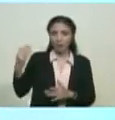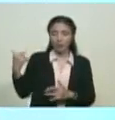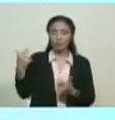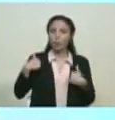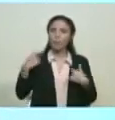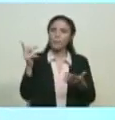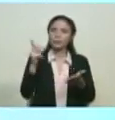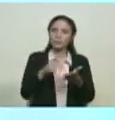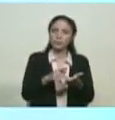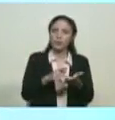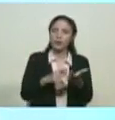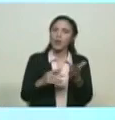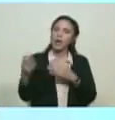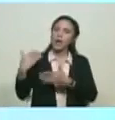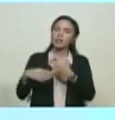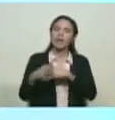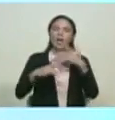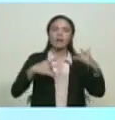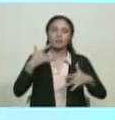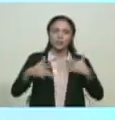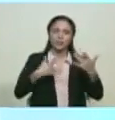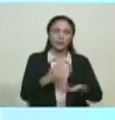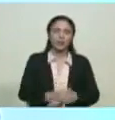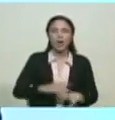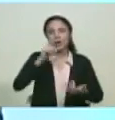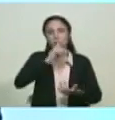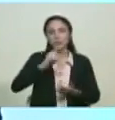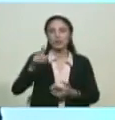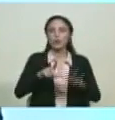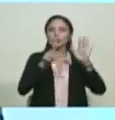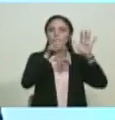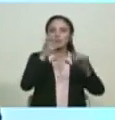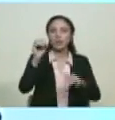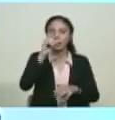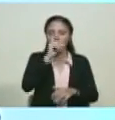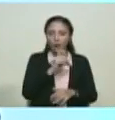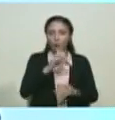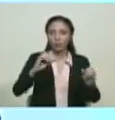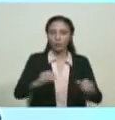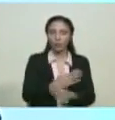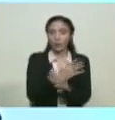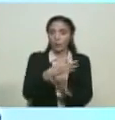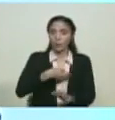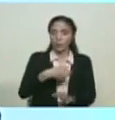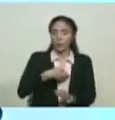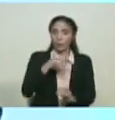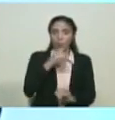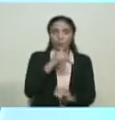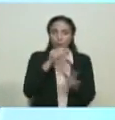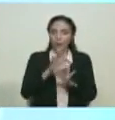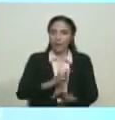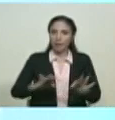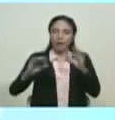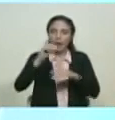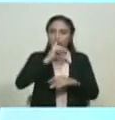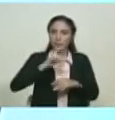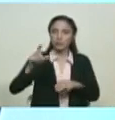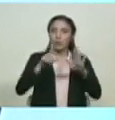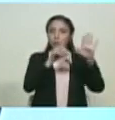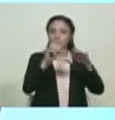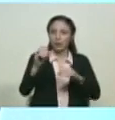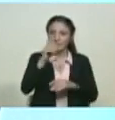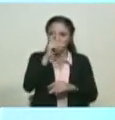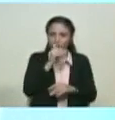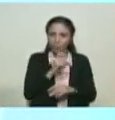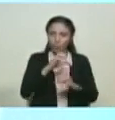un evento de los 60 años de la oea y no se podía hablar de los 60 años que lo veo porque lo que había